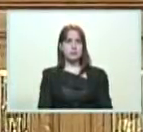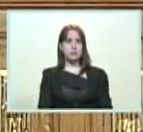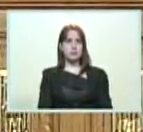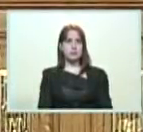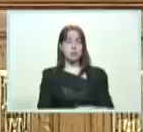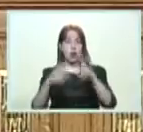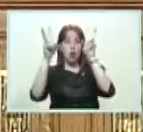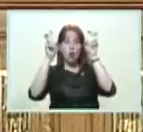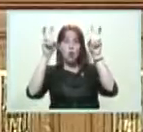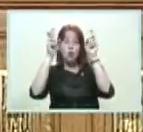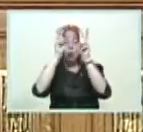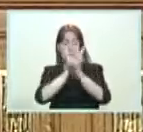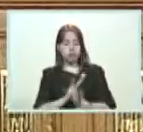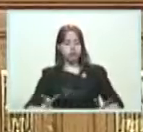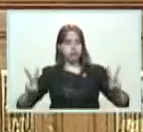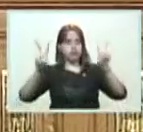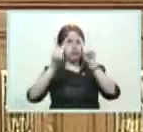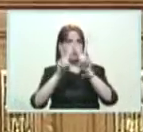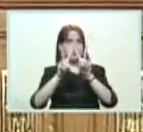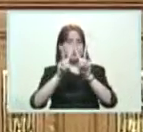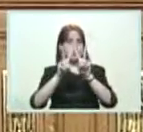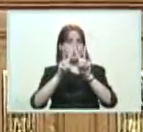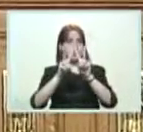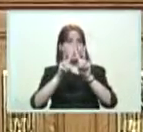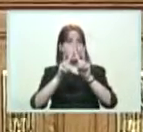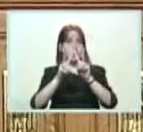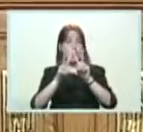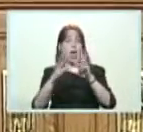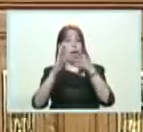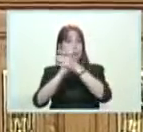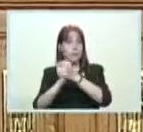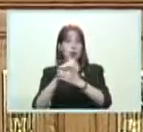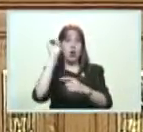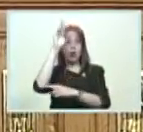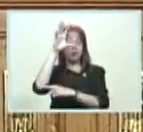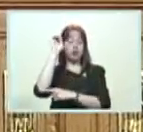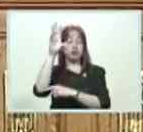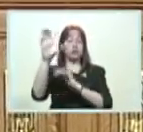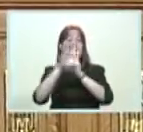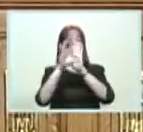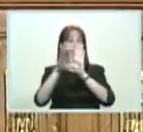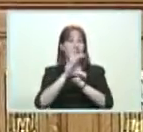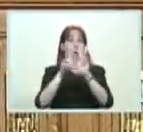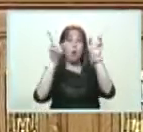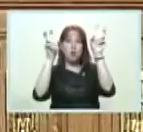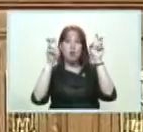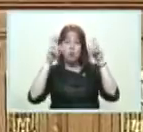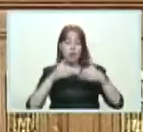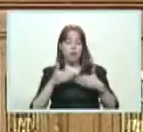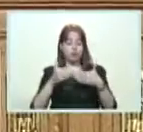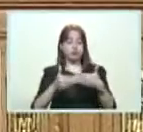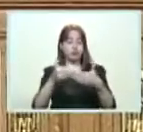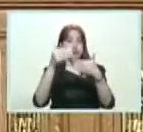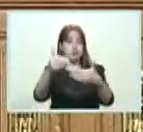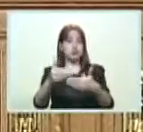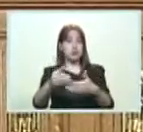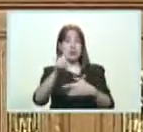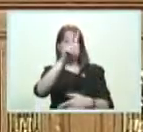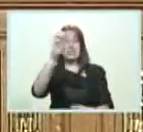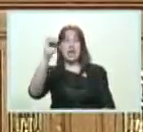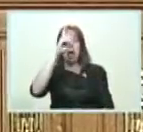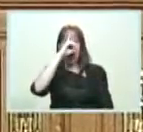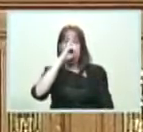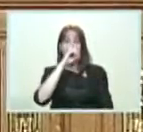Los nuevos valores. Compañeros de la constituyente, los nuevos valores de la Venezuela de aquí en adelante, de 100 años,